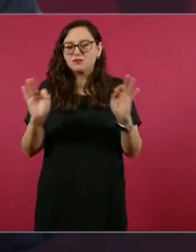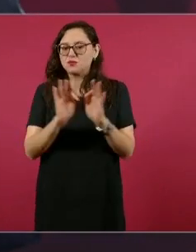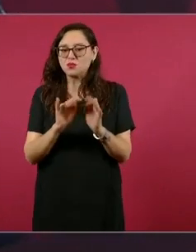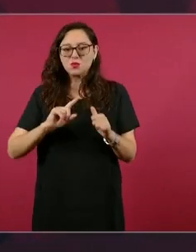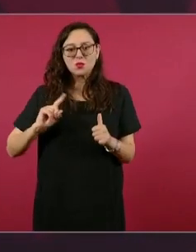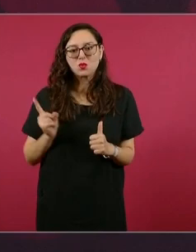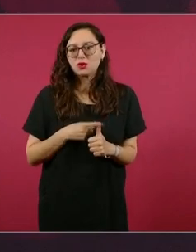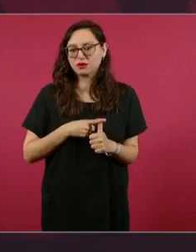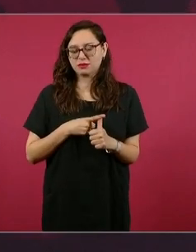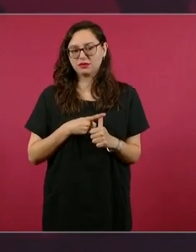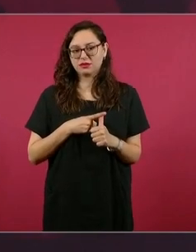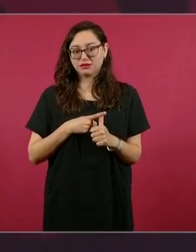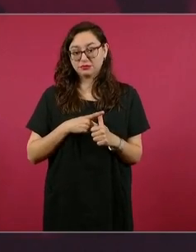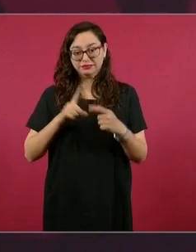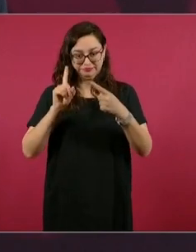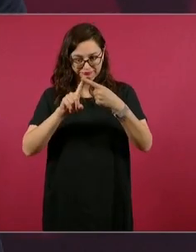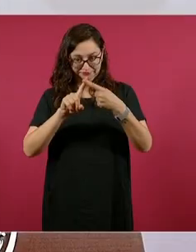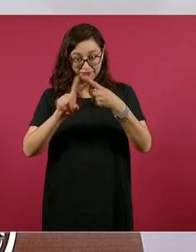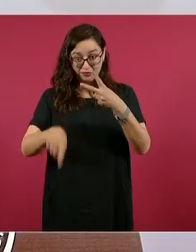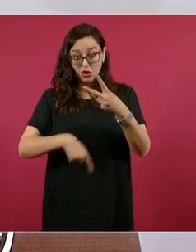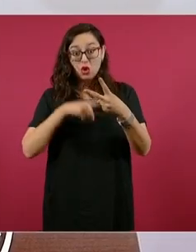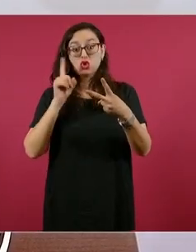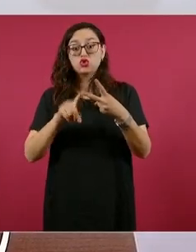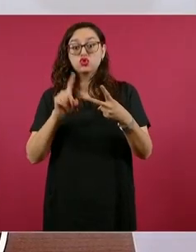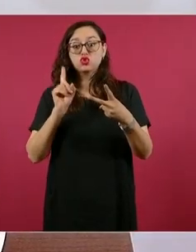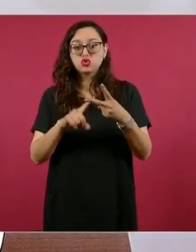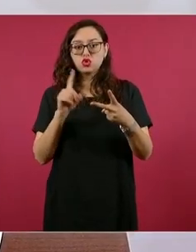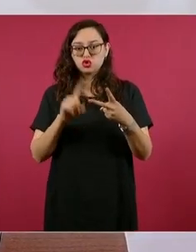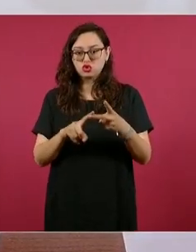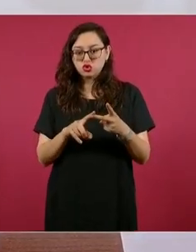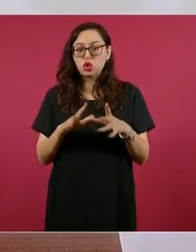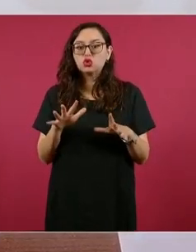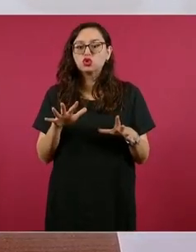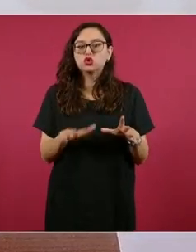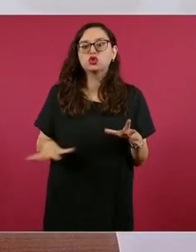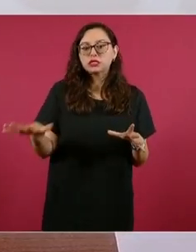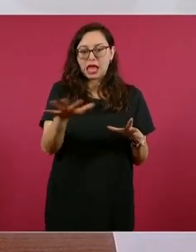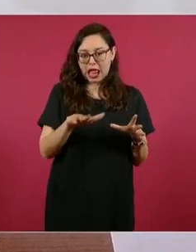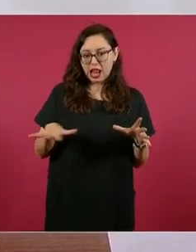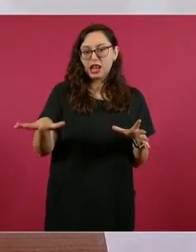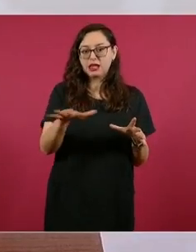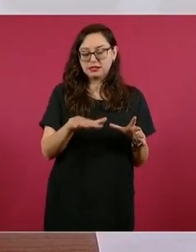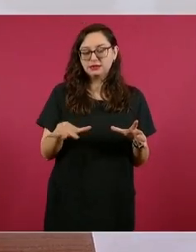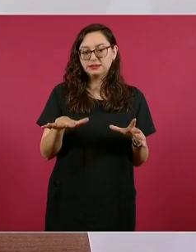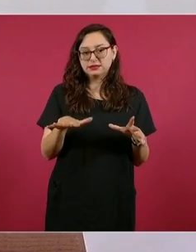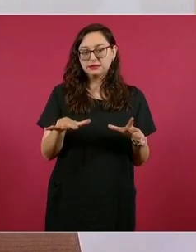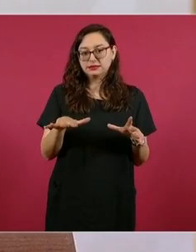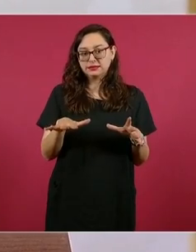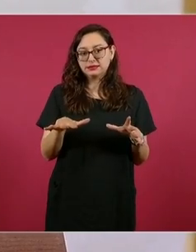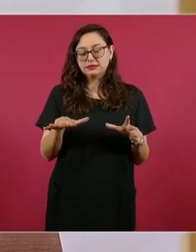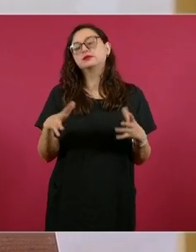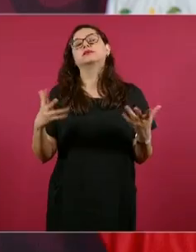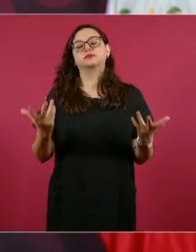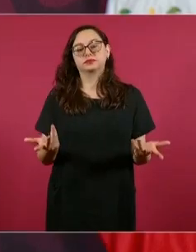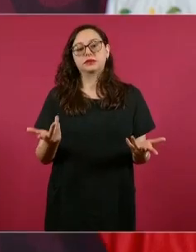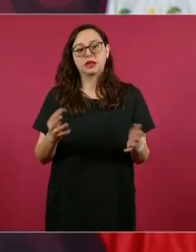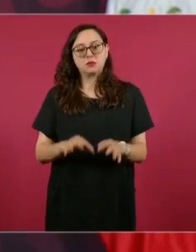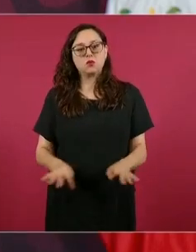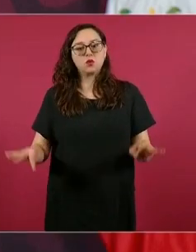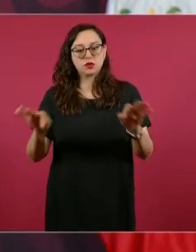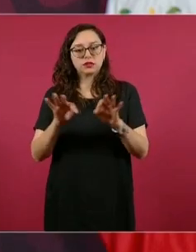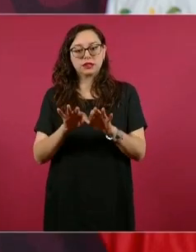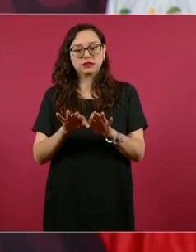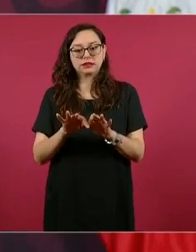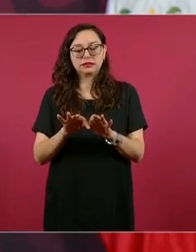Es muy importante el sector social. Nosotros tenemos, además del sector público, tenemos un